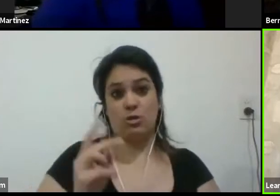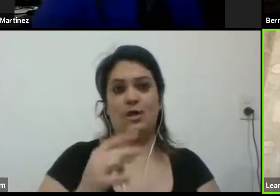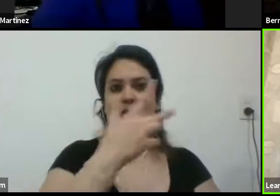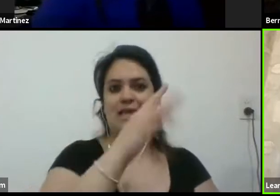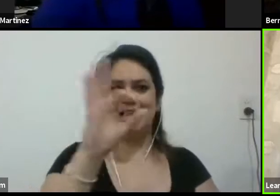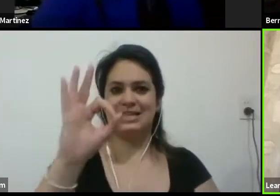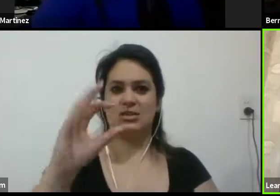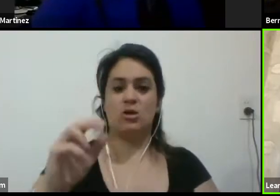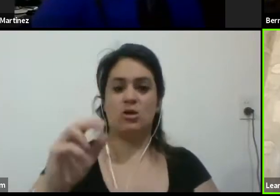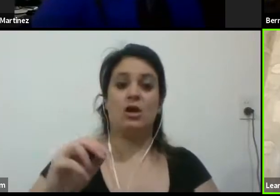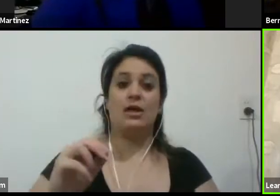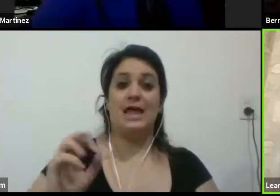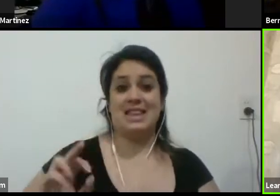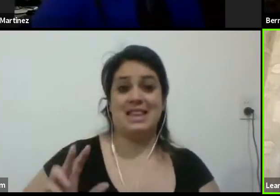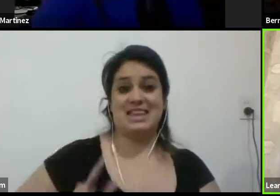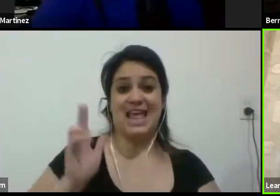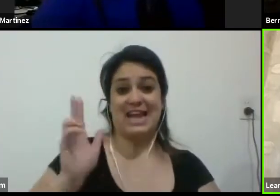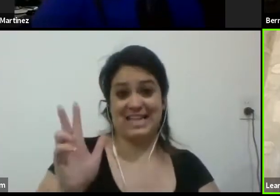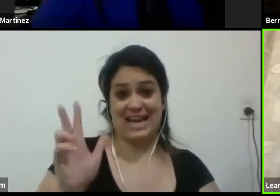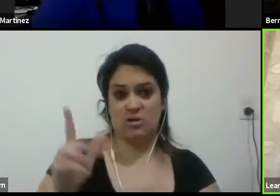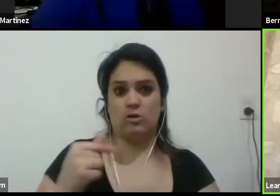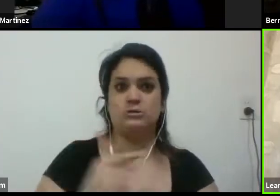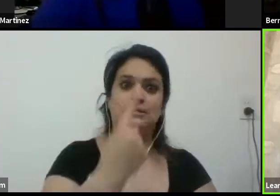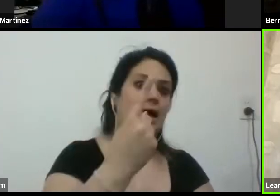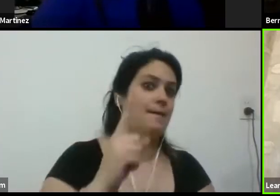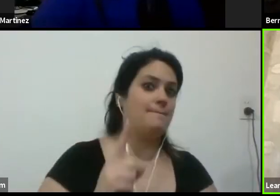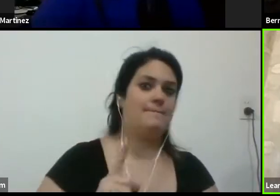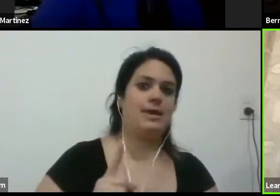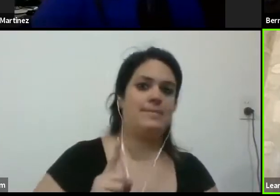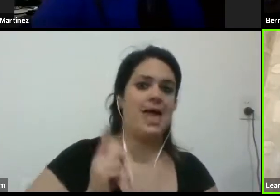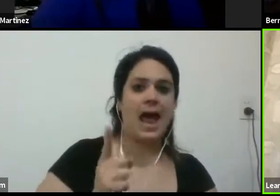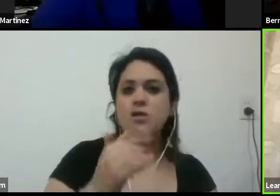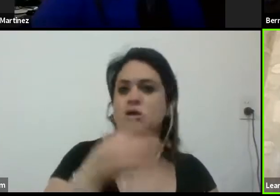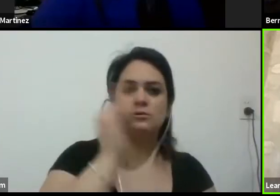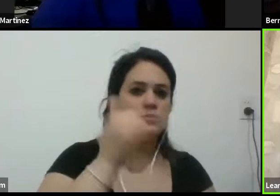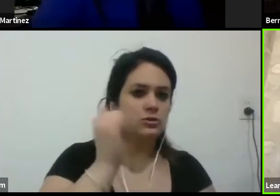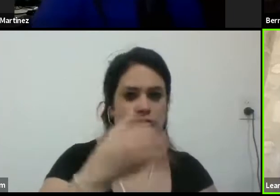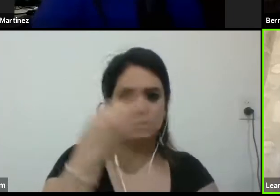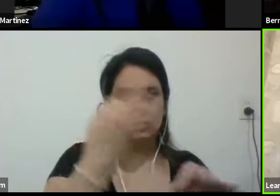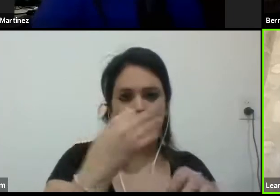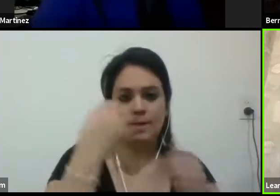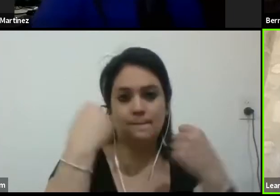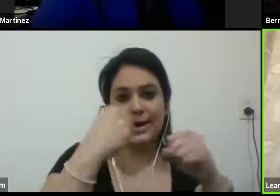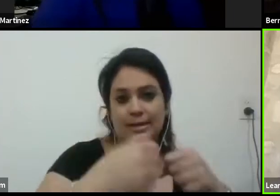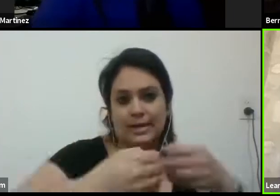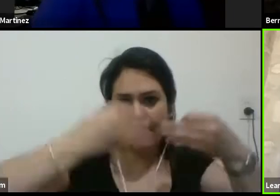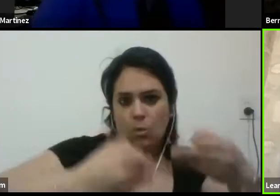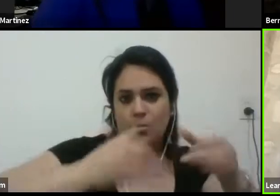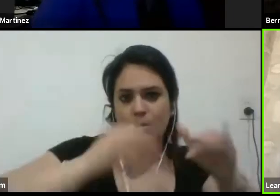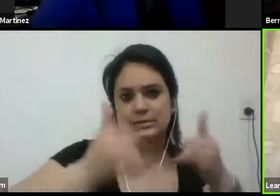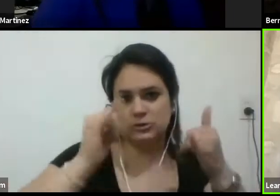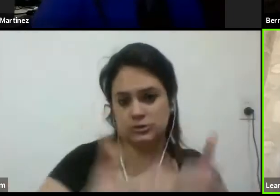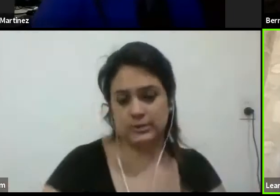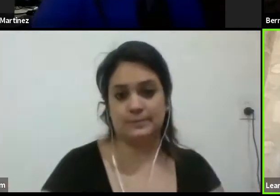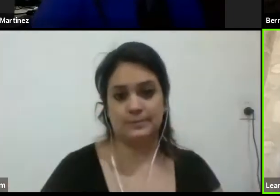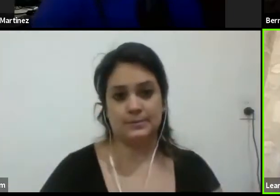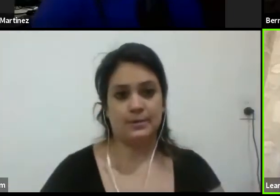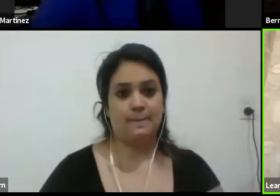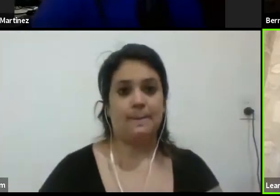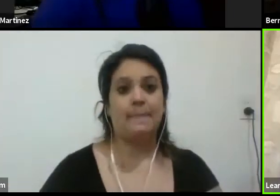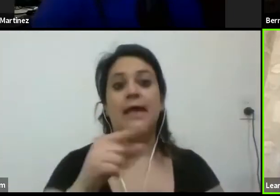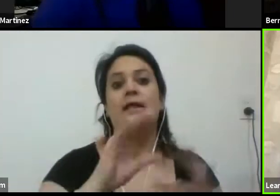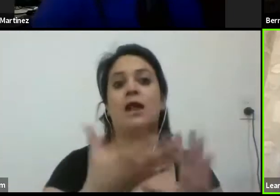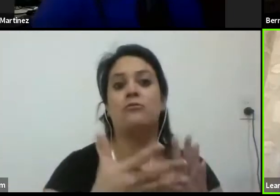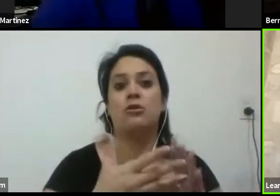tercer año o sea que desde el primer año al alumno se le exige el cumplimiento de prácticas profesionalizantes esto a través de la modalidad